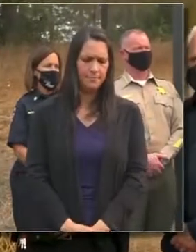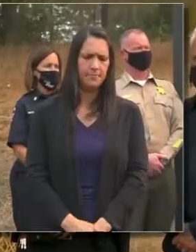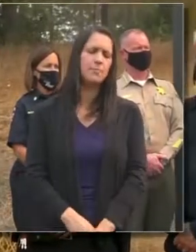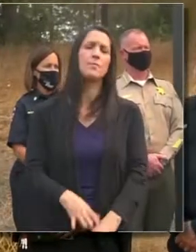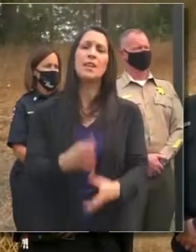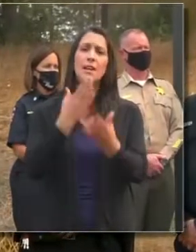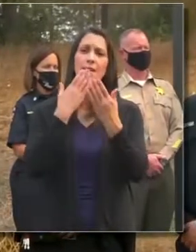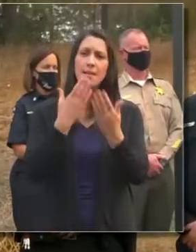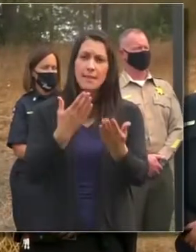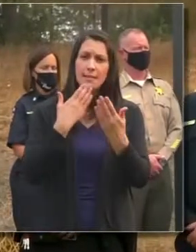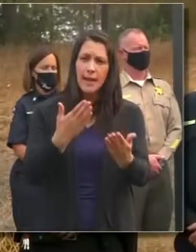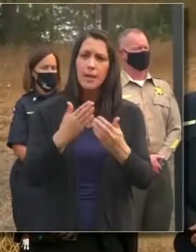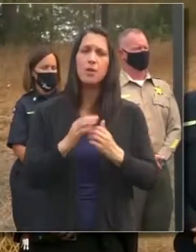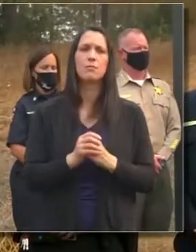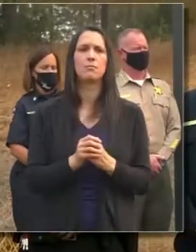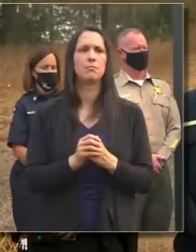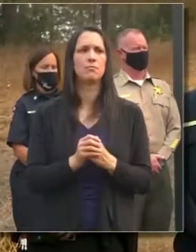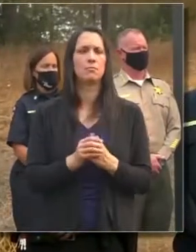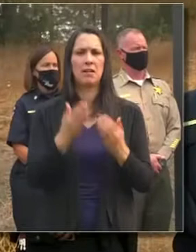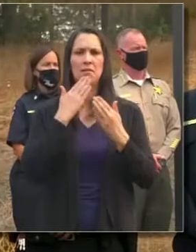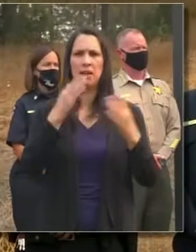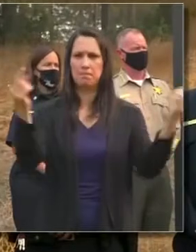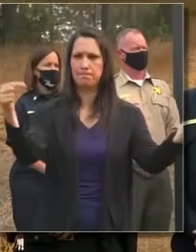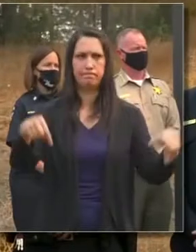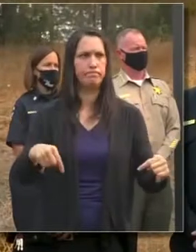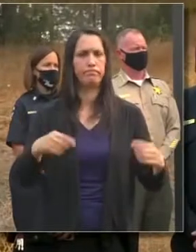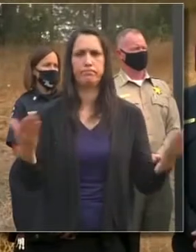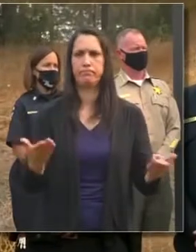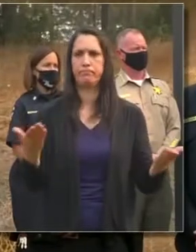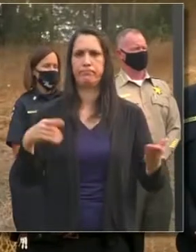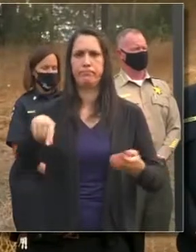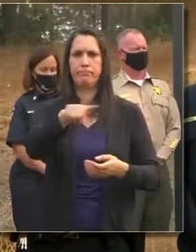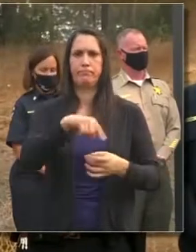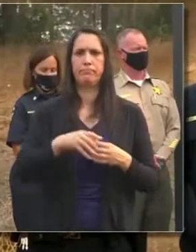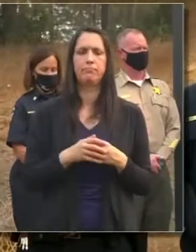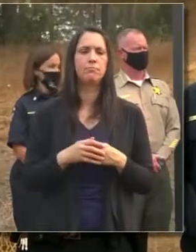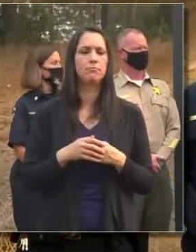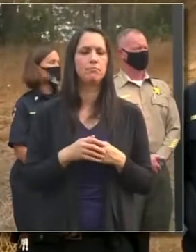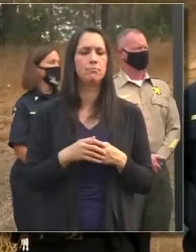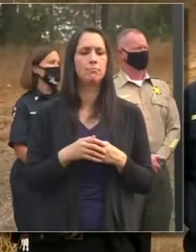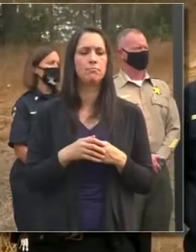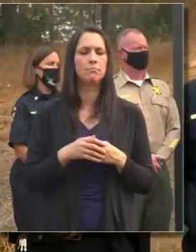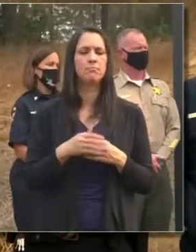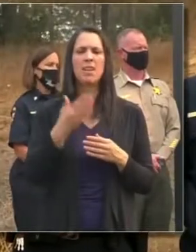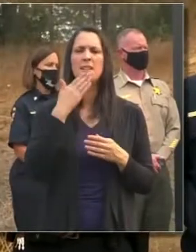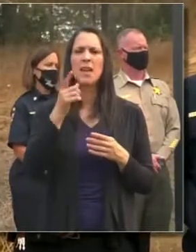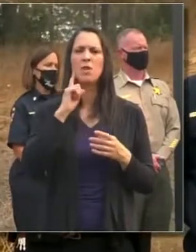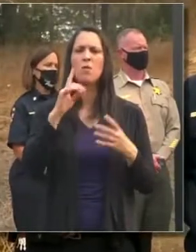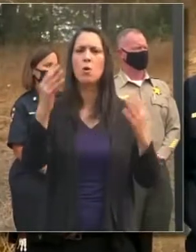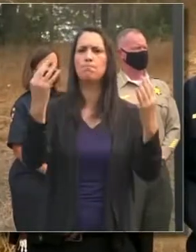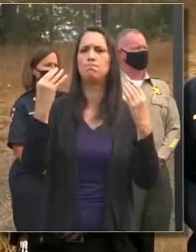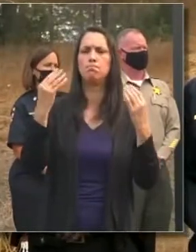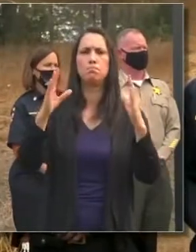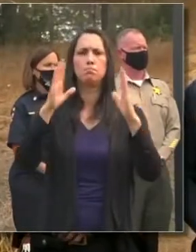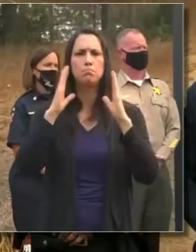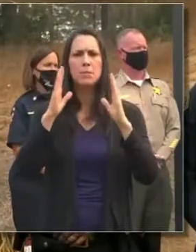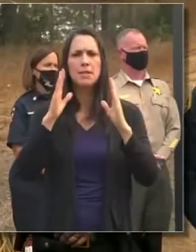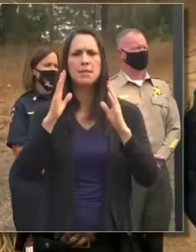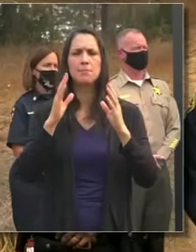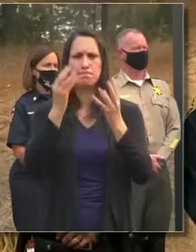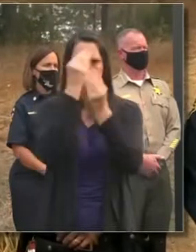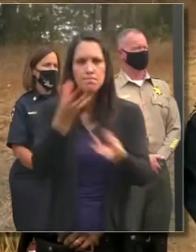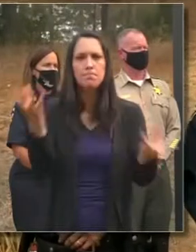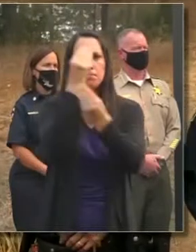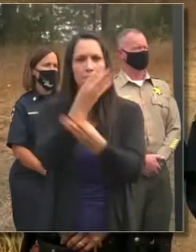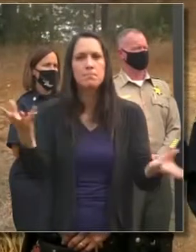gracias y también a todos ustedes por estar aquí y por poner atención a estos mensajes